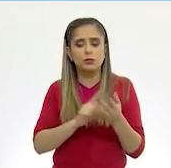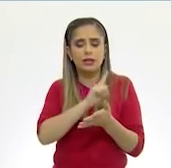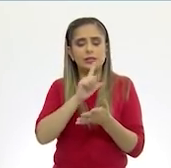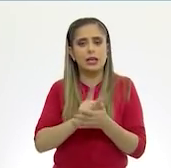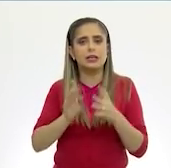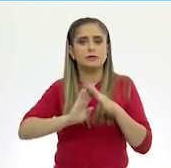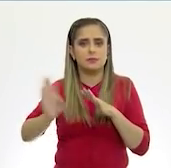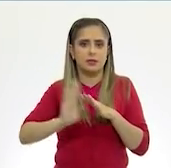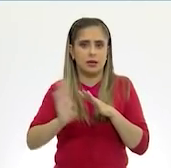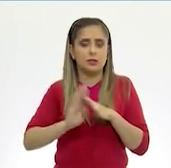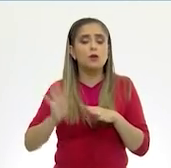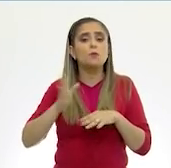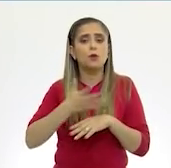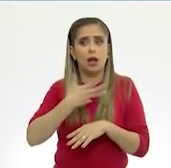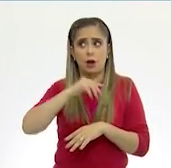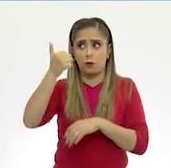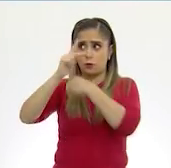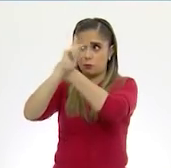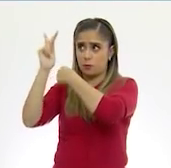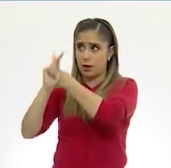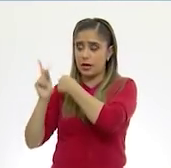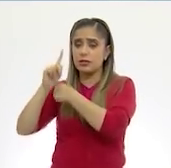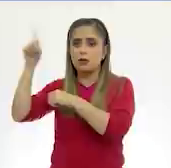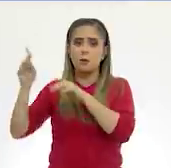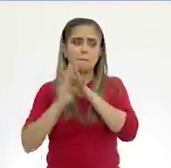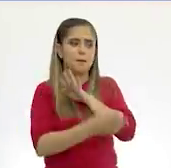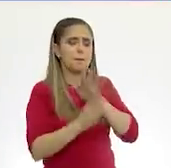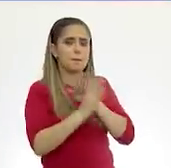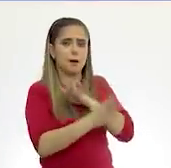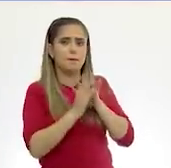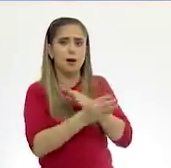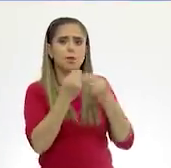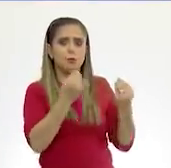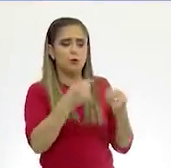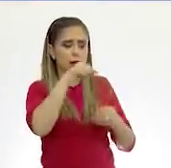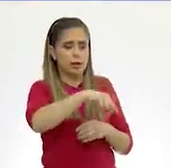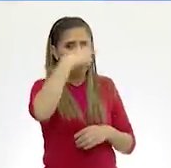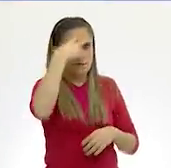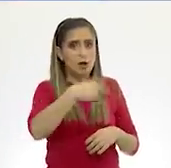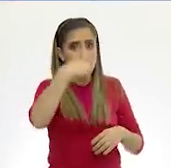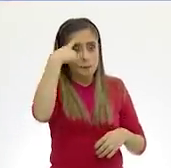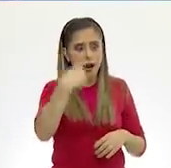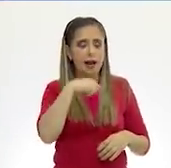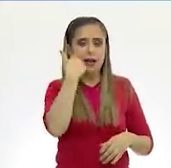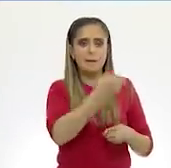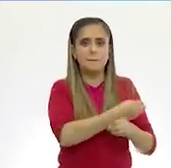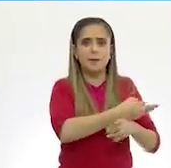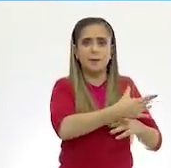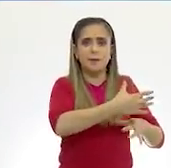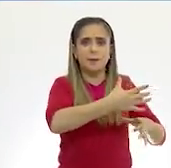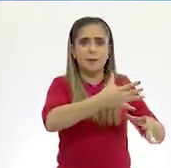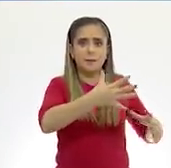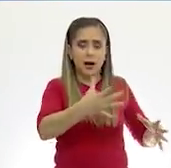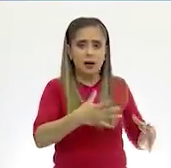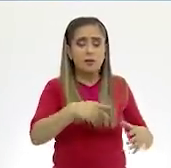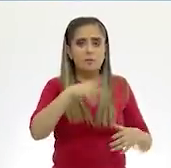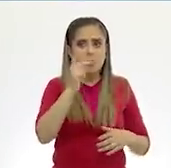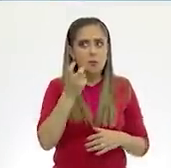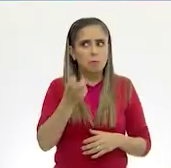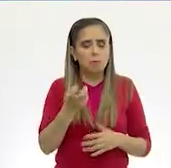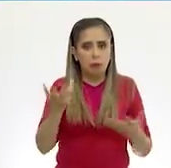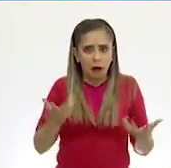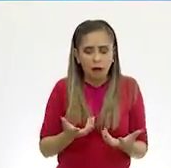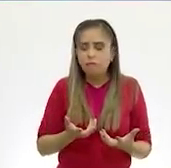decir, la llegada de extranjeros para aumentar lo más pronto posible el poblamiento de México. Estas acciones no tuvieron el efecto